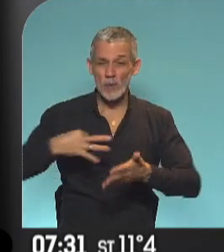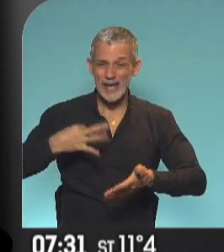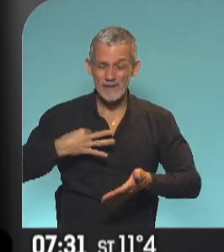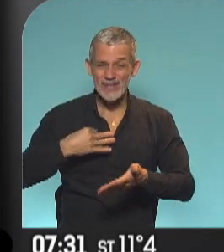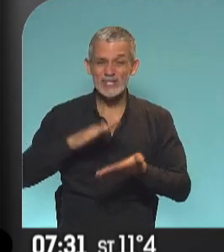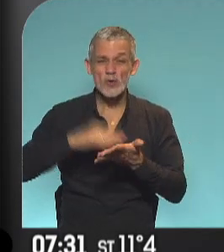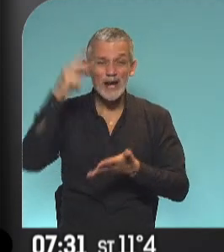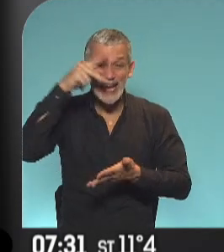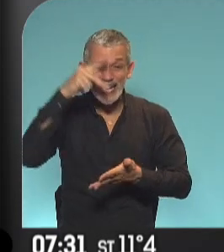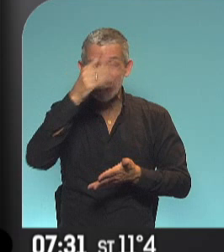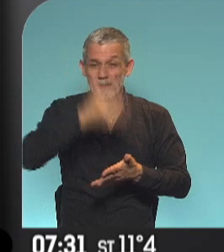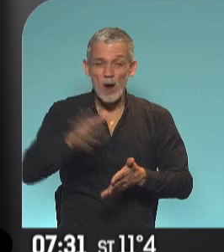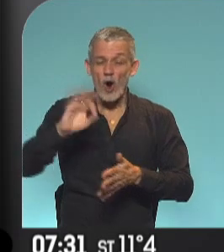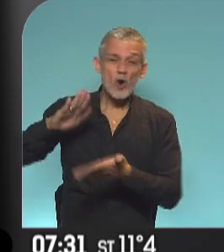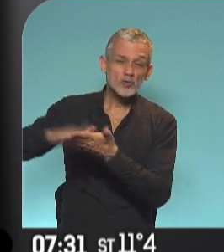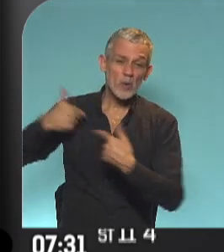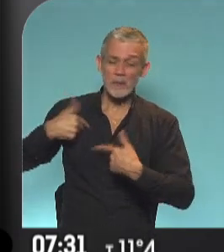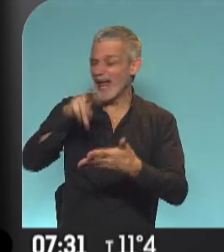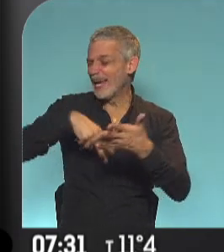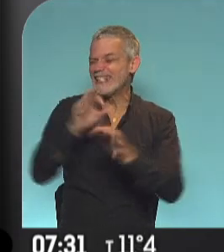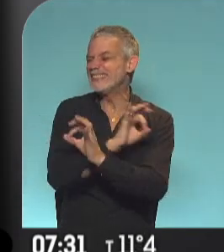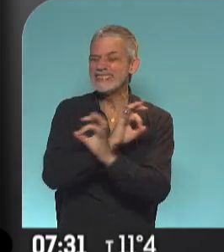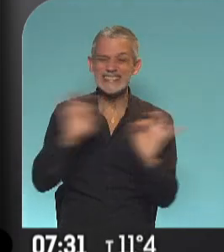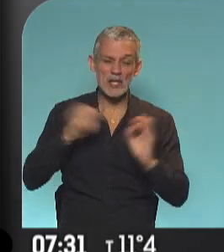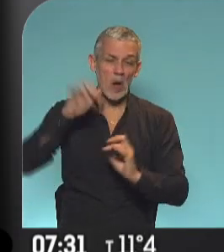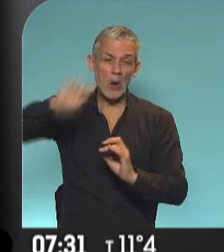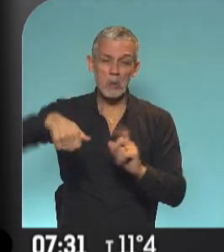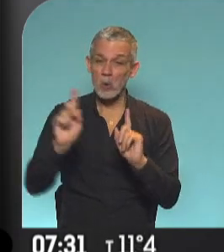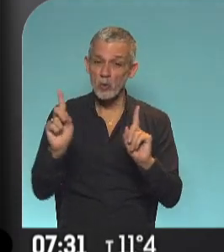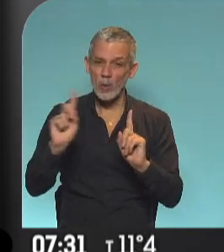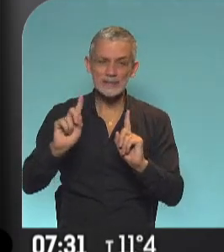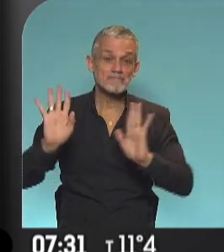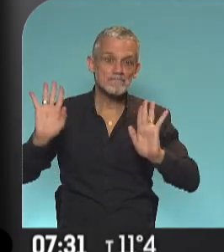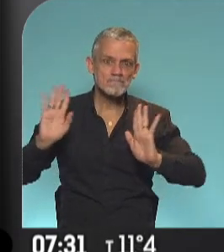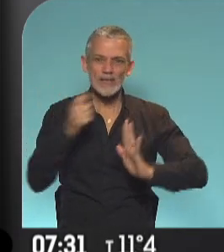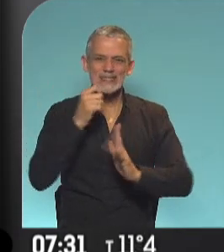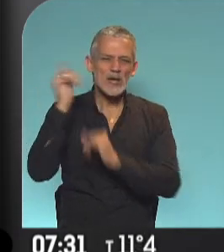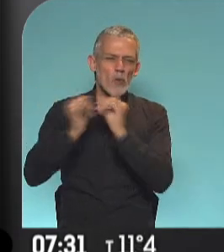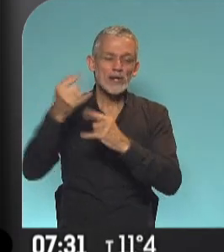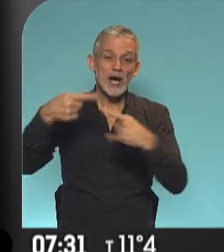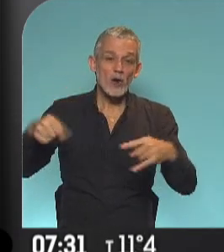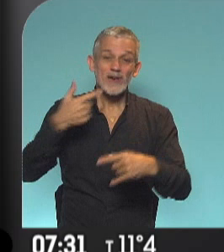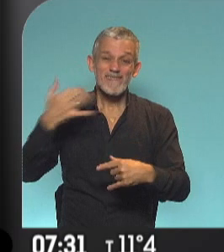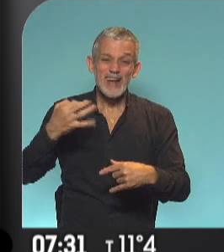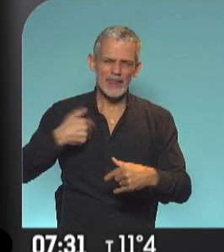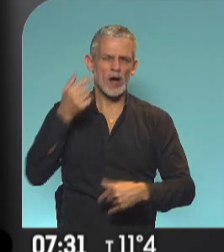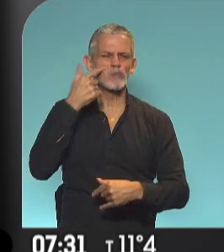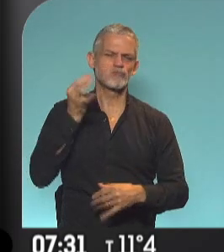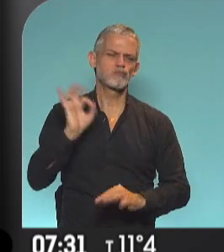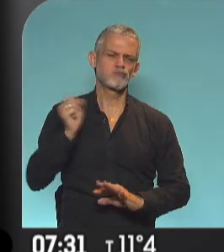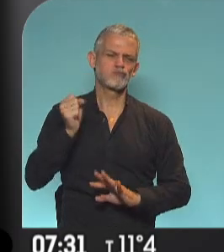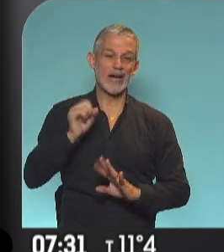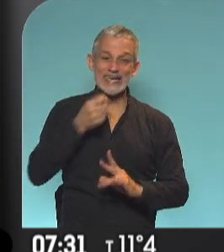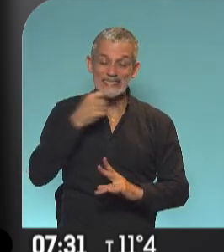publicado sobre Néstor o sobre mí. No es indiferencia, es más sencillo. Si cuentan hechos verdaderos, ya lo conozco. Y si